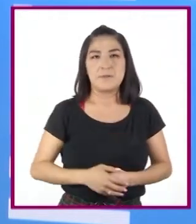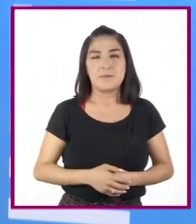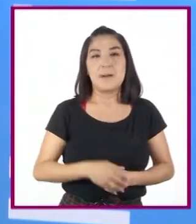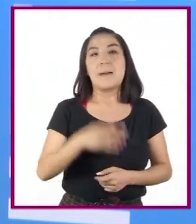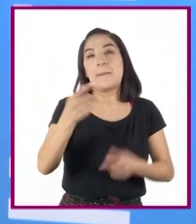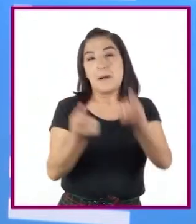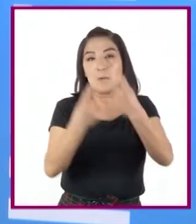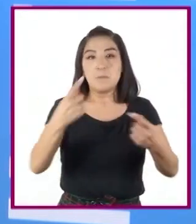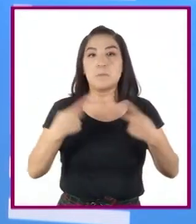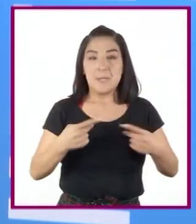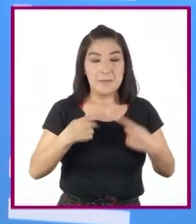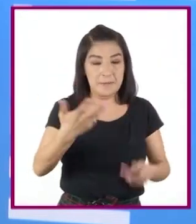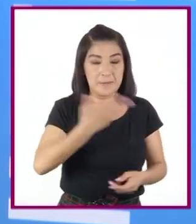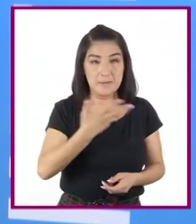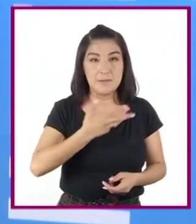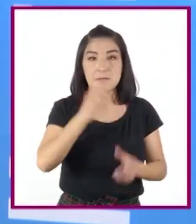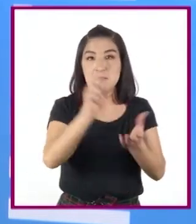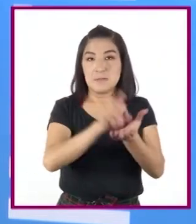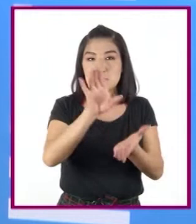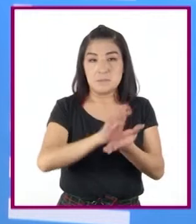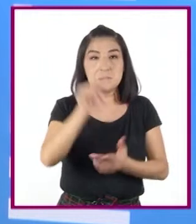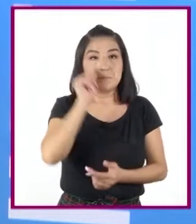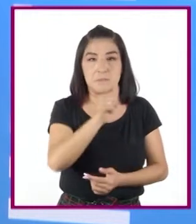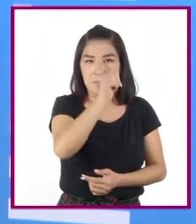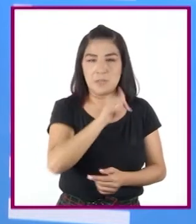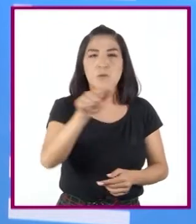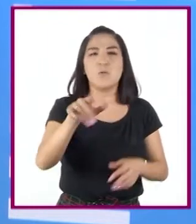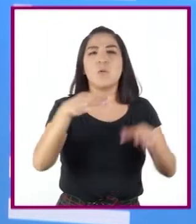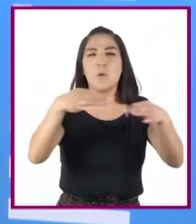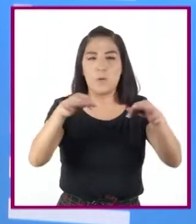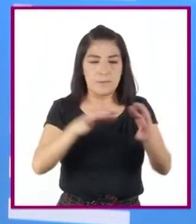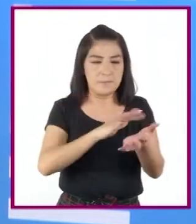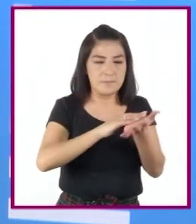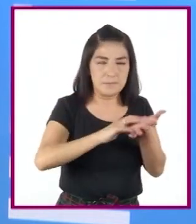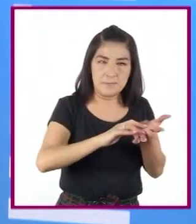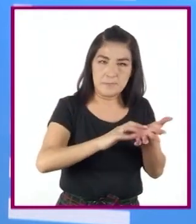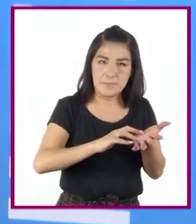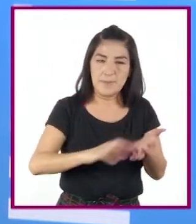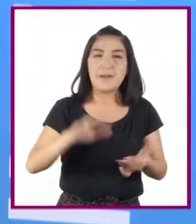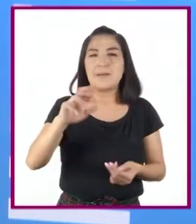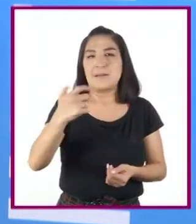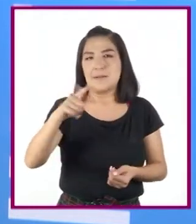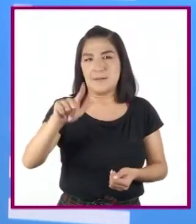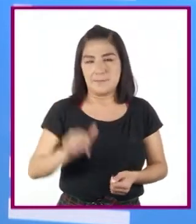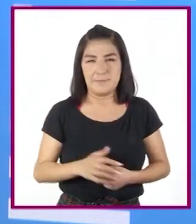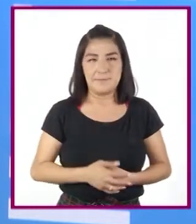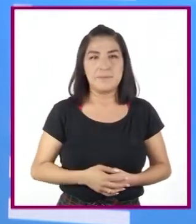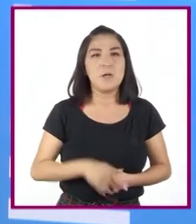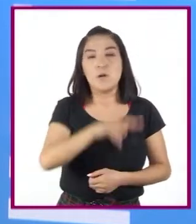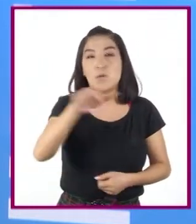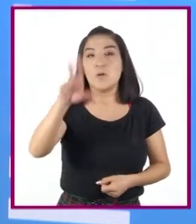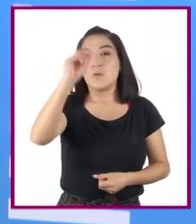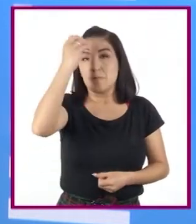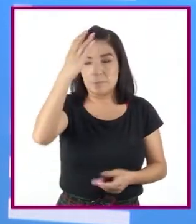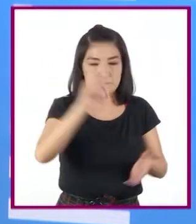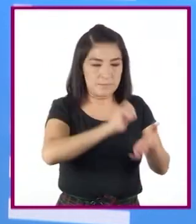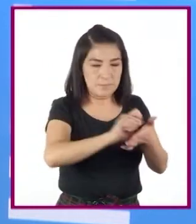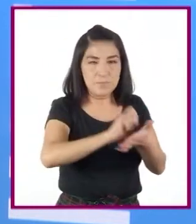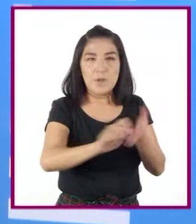visual, preparen hojas Leyer, punzón y regleta. No olviden registrar sus